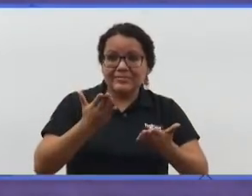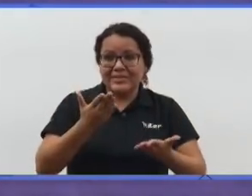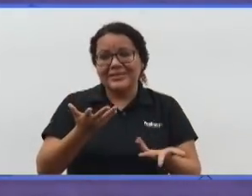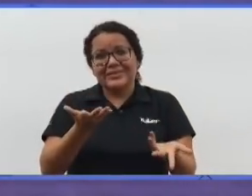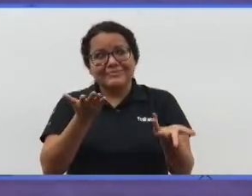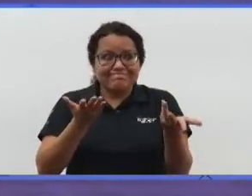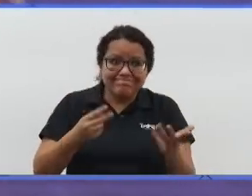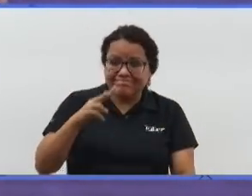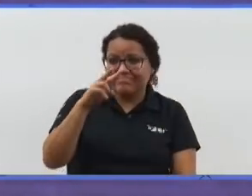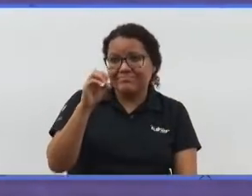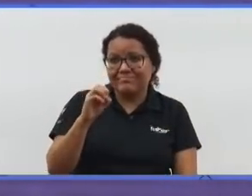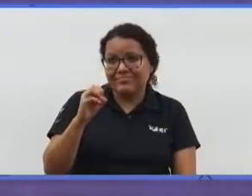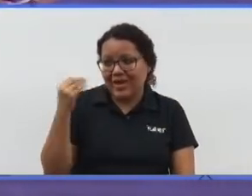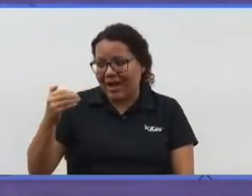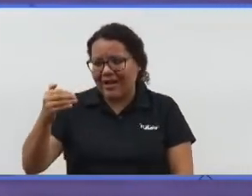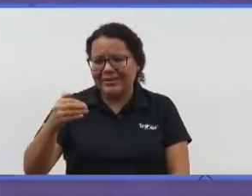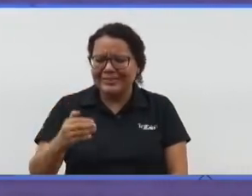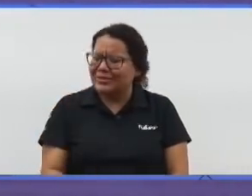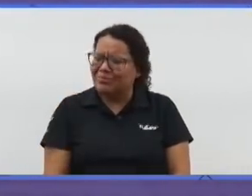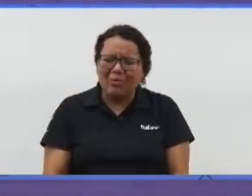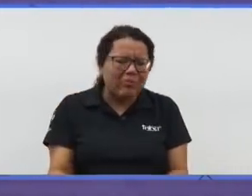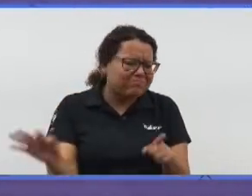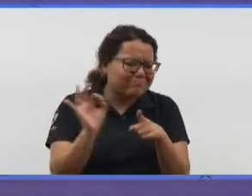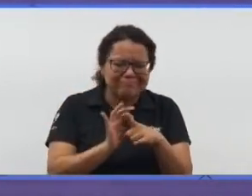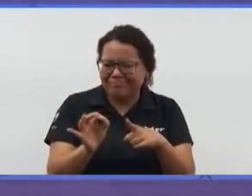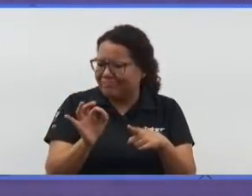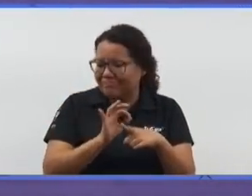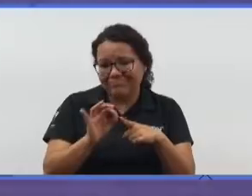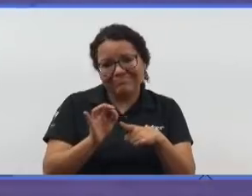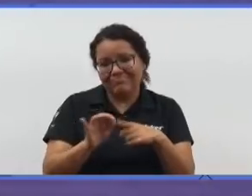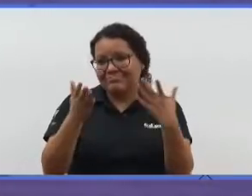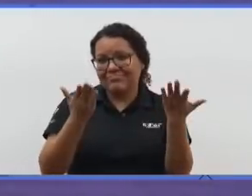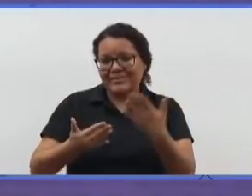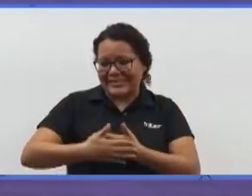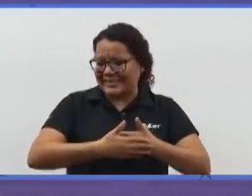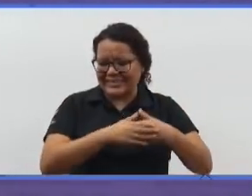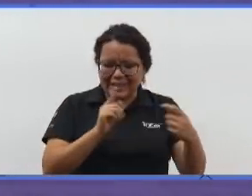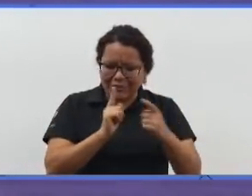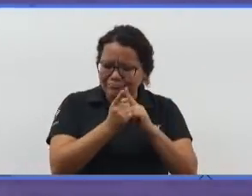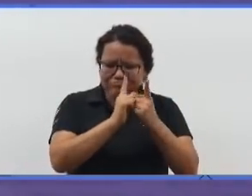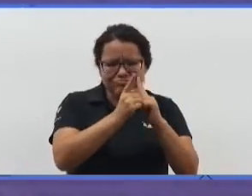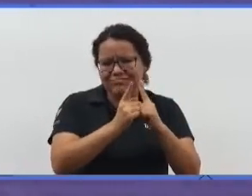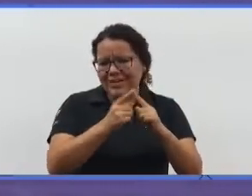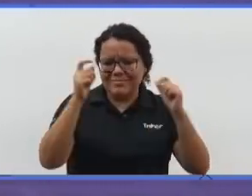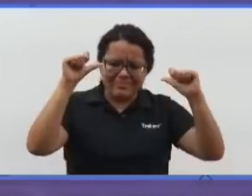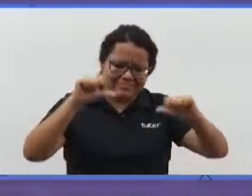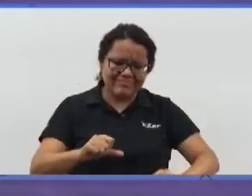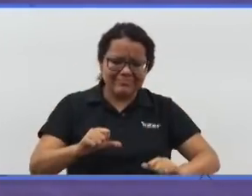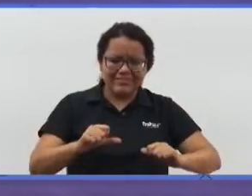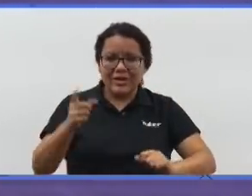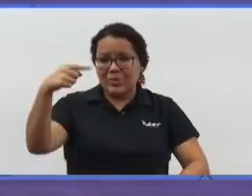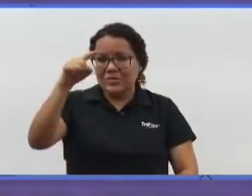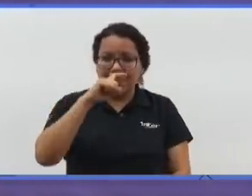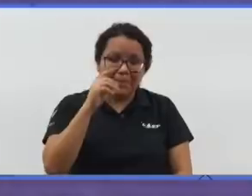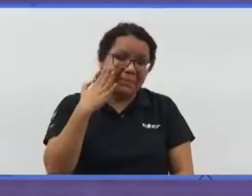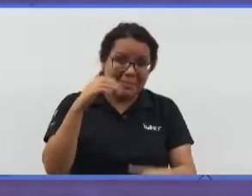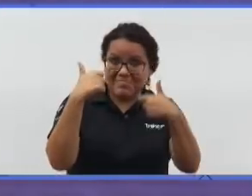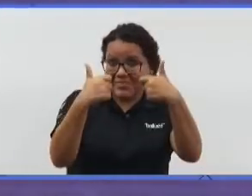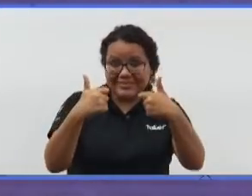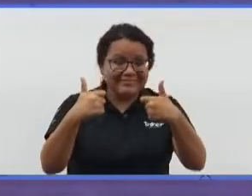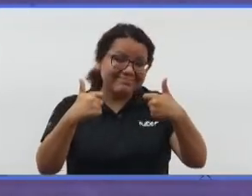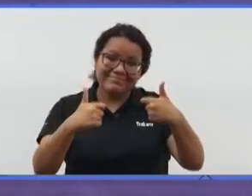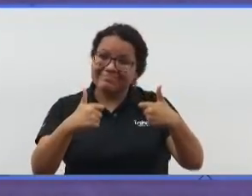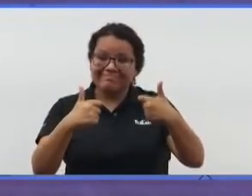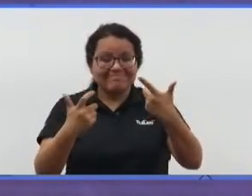20 15 años de esa relación fueron tóxicos quizás tu relación con los hijos fue re mal quizá nunca fuiste un buen papá nunca fuiste